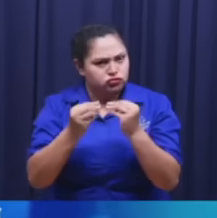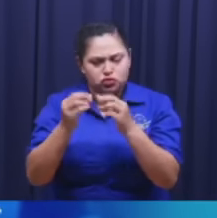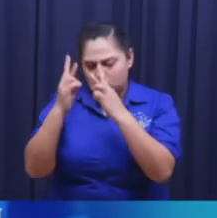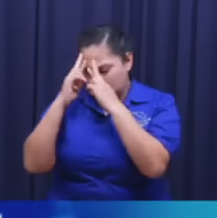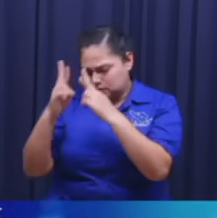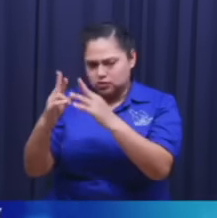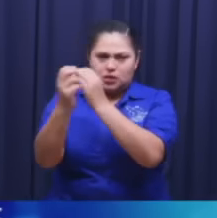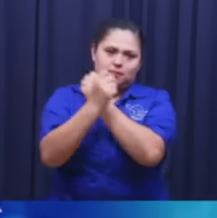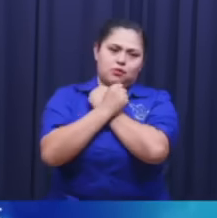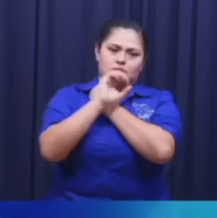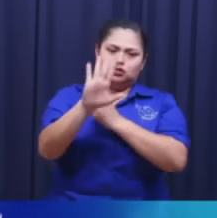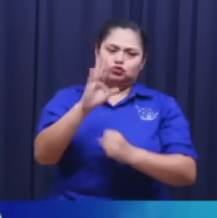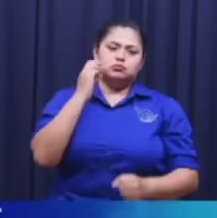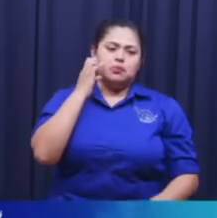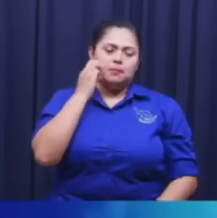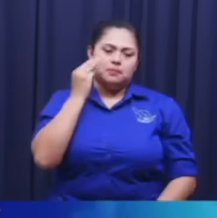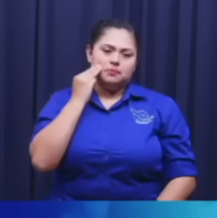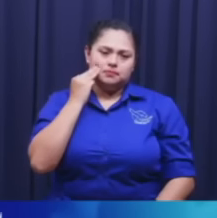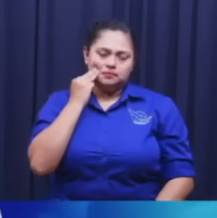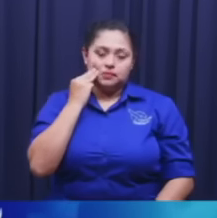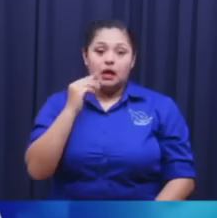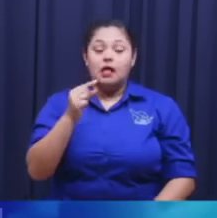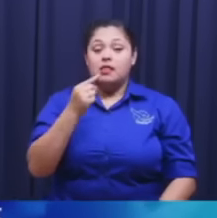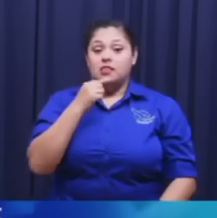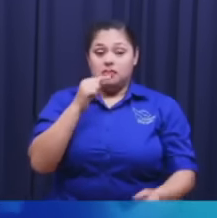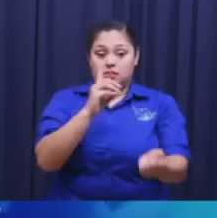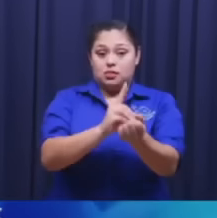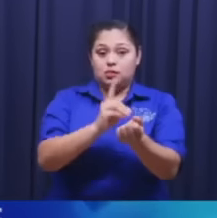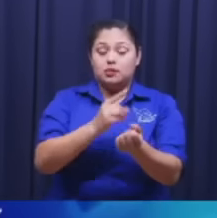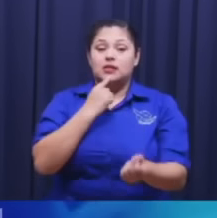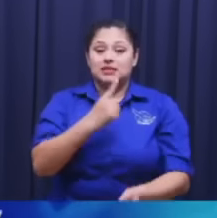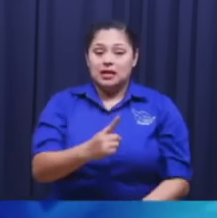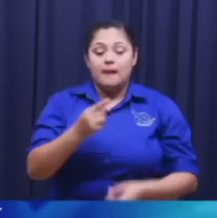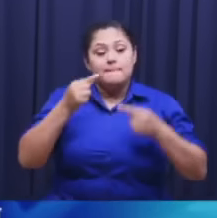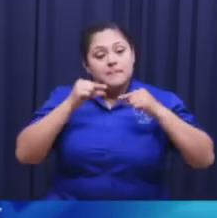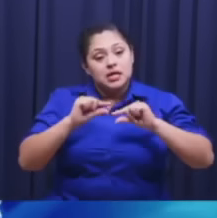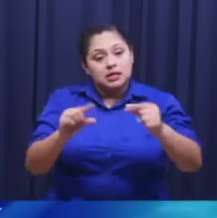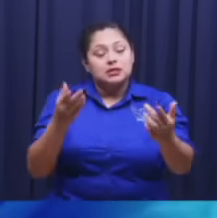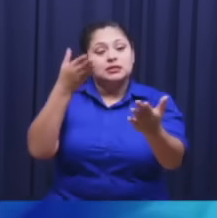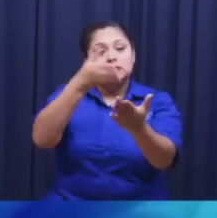el doctor decía lo siguiente: mientras llega el temor de Dios,